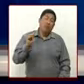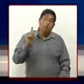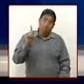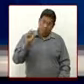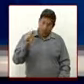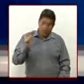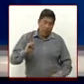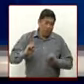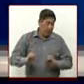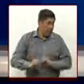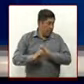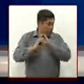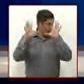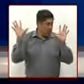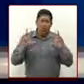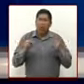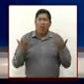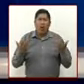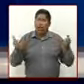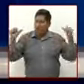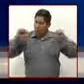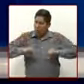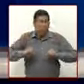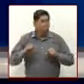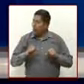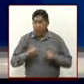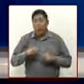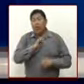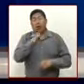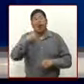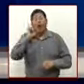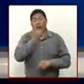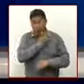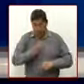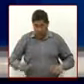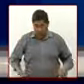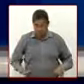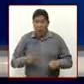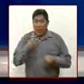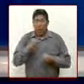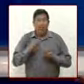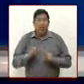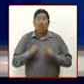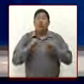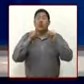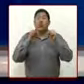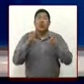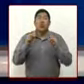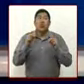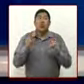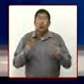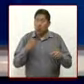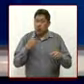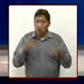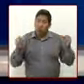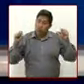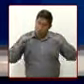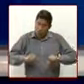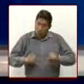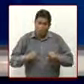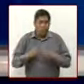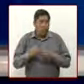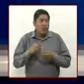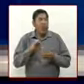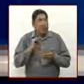claro, ¿no es cierto? Ha señalado de que no hay crisis. El presidente también lo dijo ayer, no hay una crisis estructural, sí tenemos un poco de problema porque no hay la